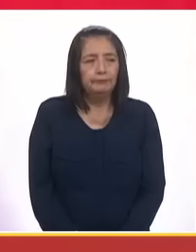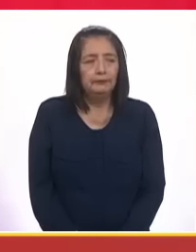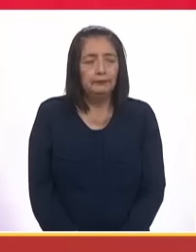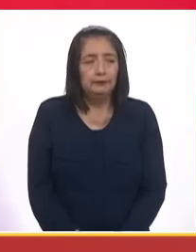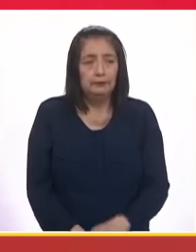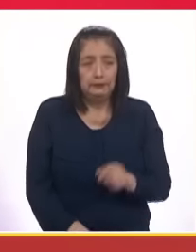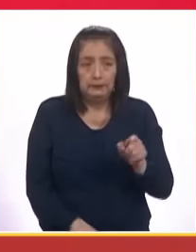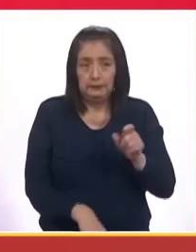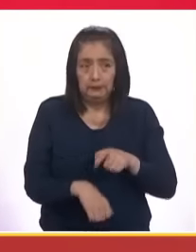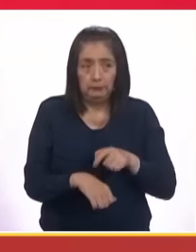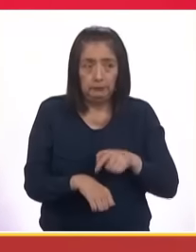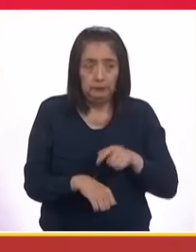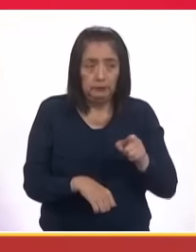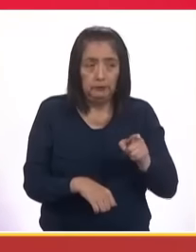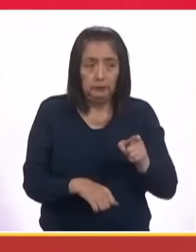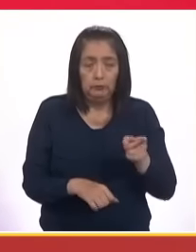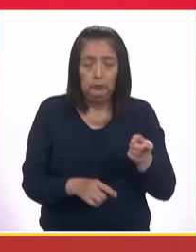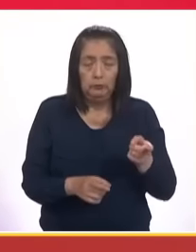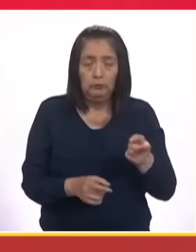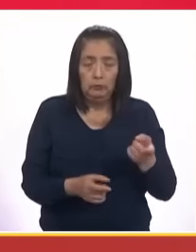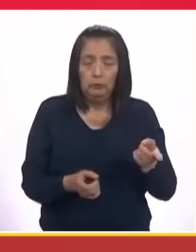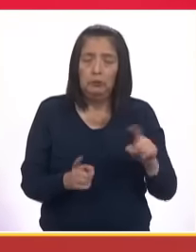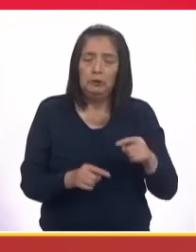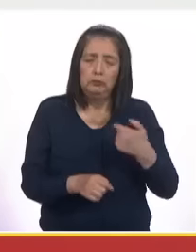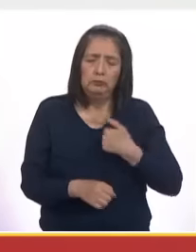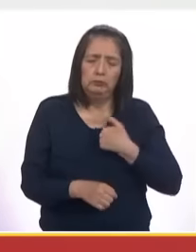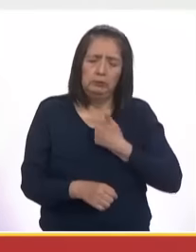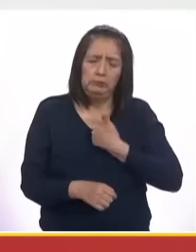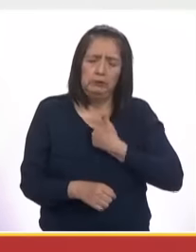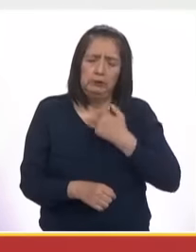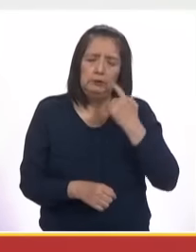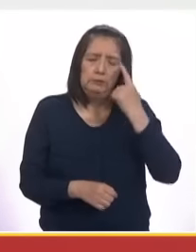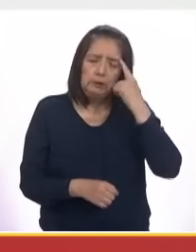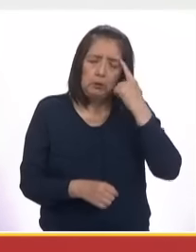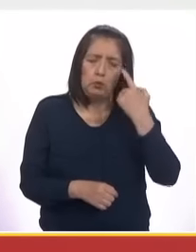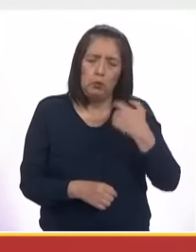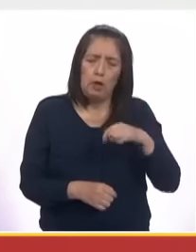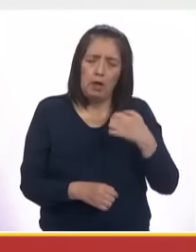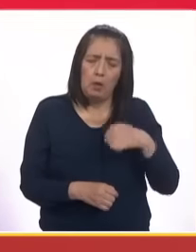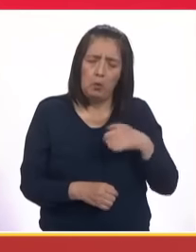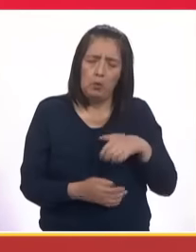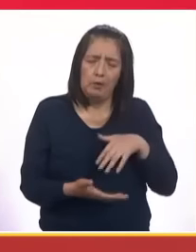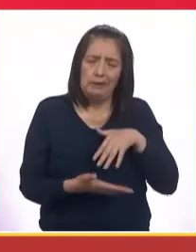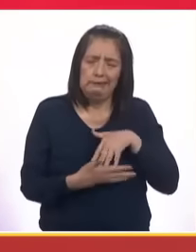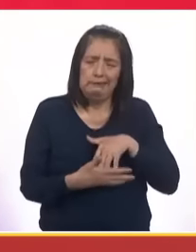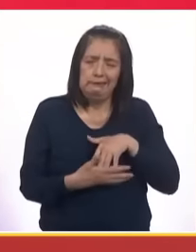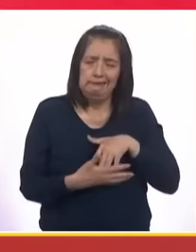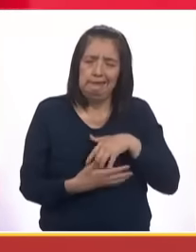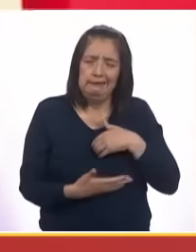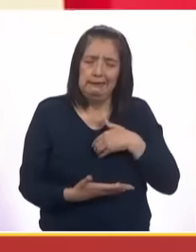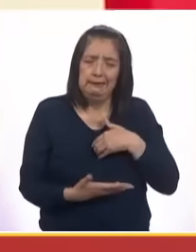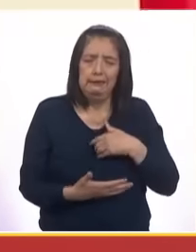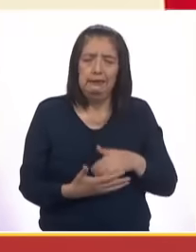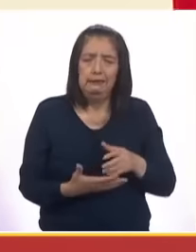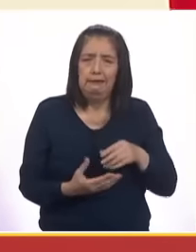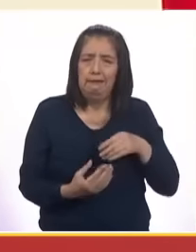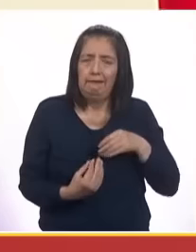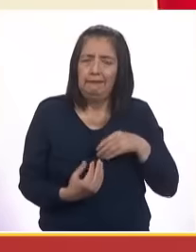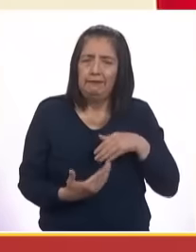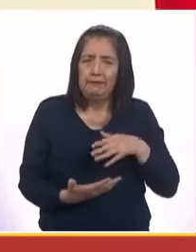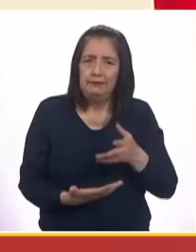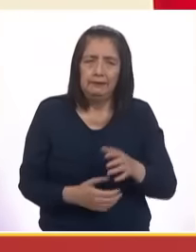Y es en ese momento cuando tú te das cuenta de la vulnerabilidad y la